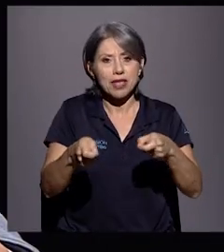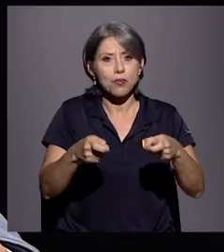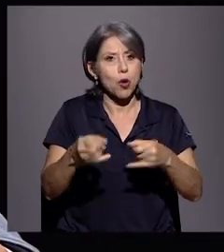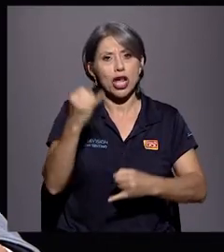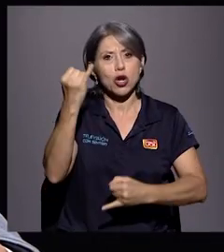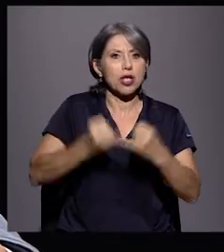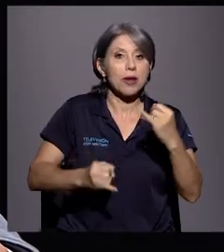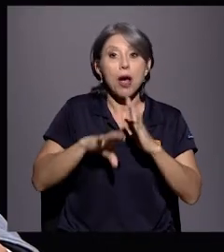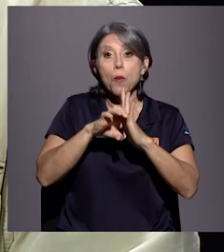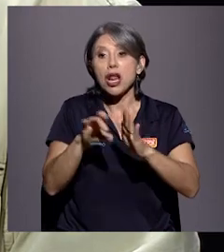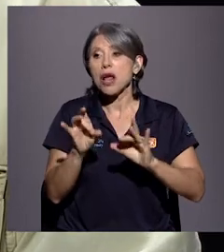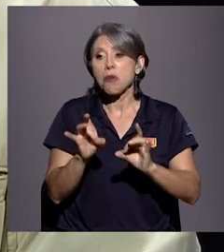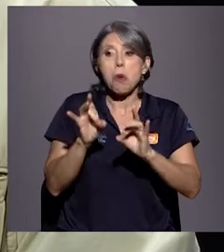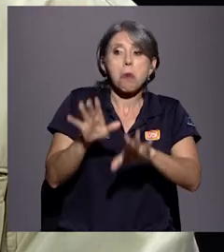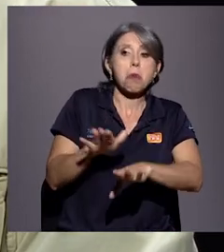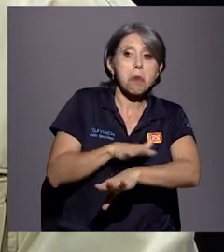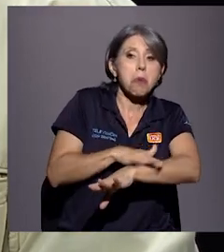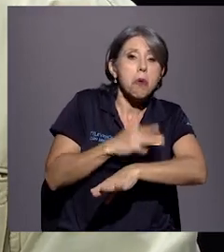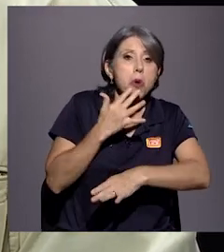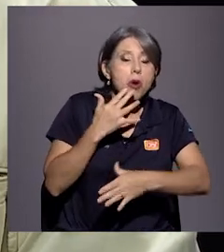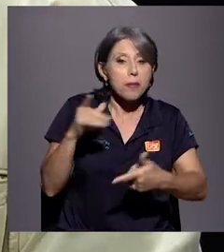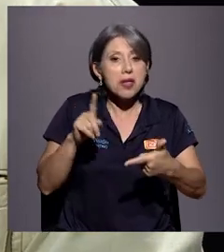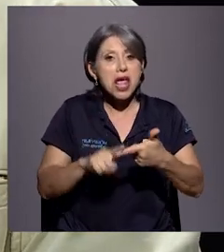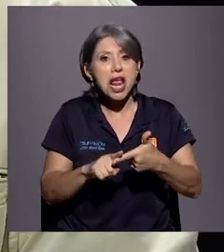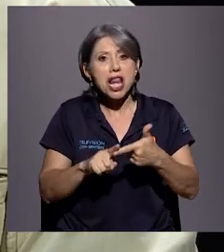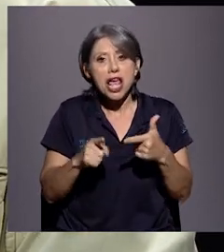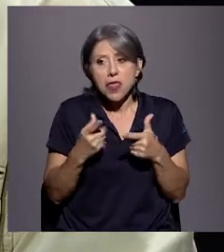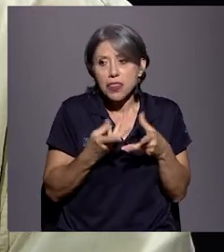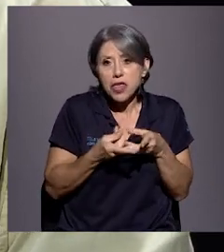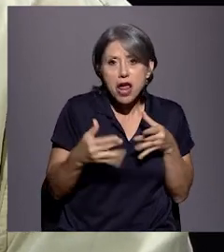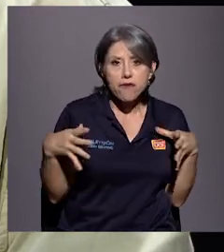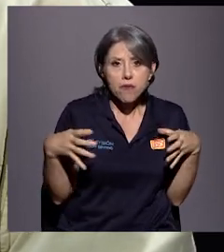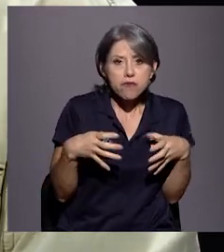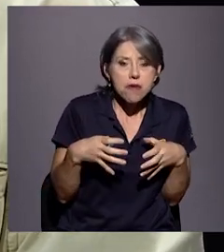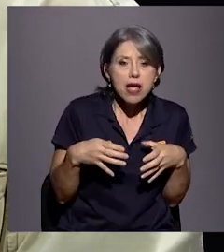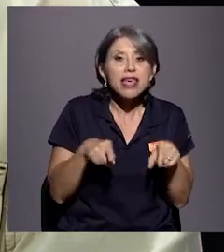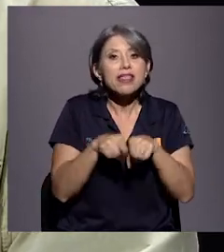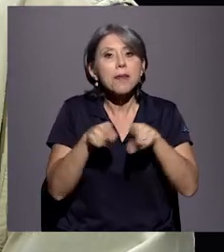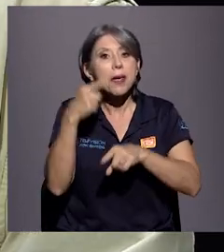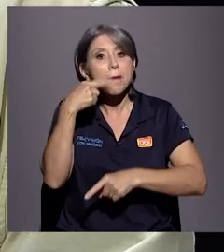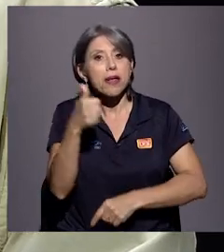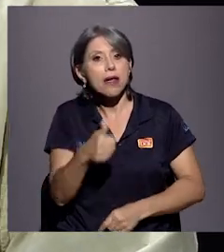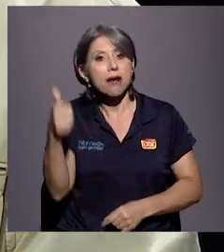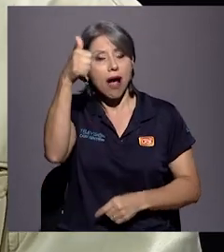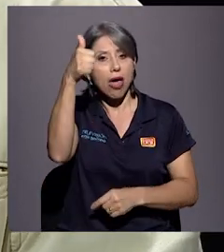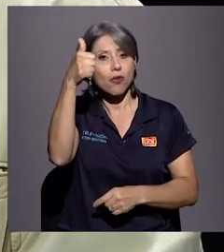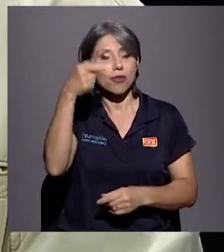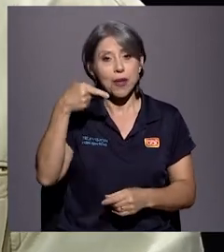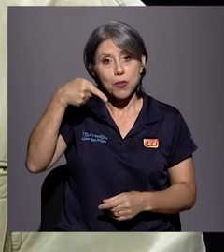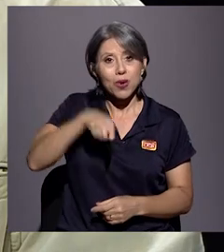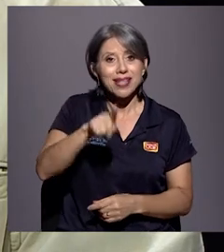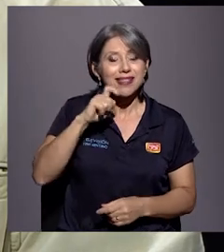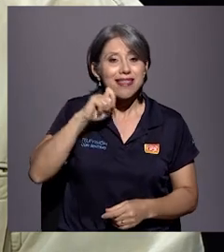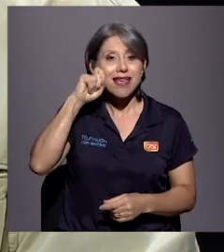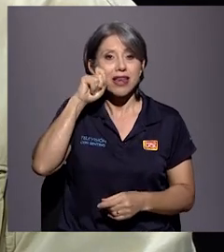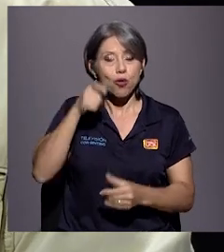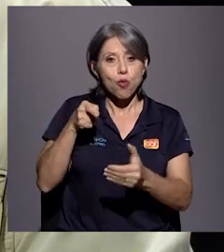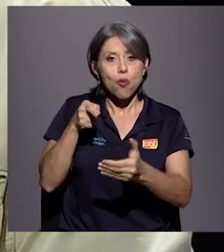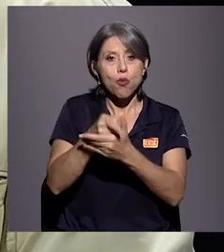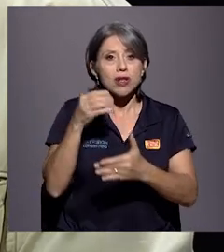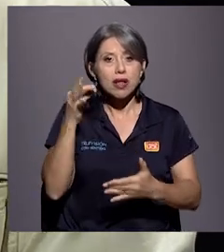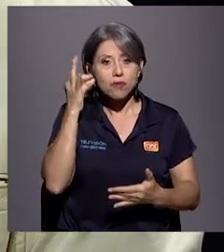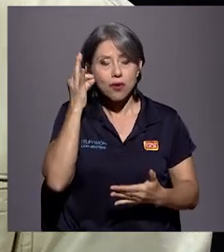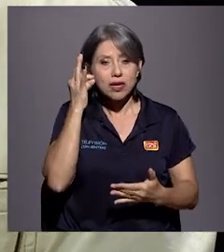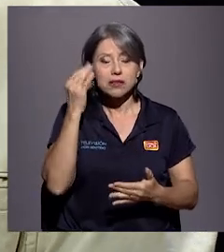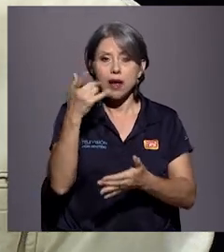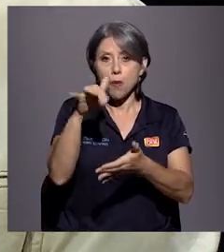la forma de racismo, concentración de tierra y también heteropatriarcado, o sea, la idea de la violencia contra el género, contra las mujeres.